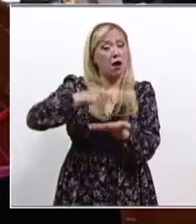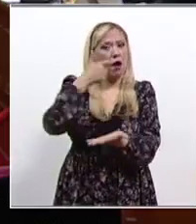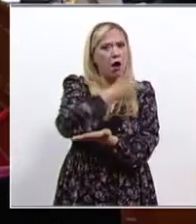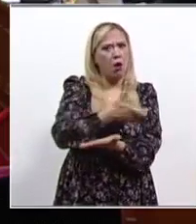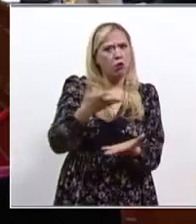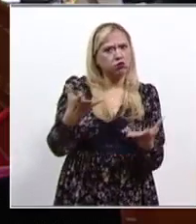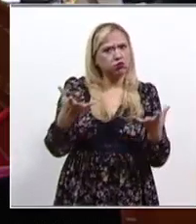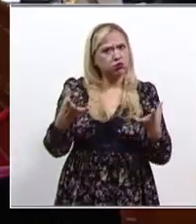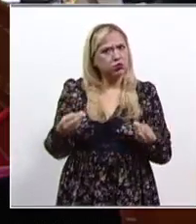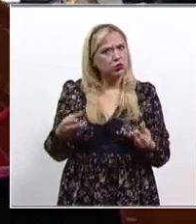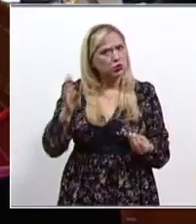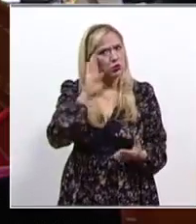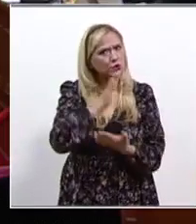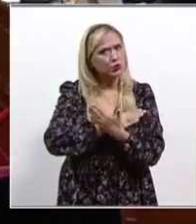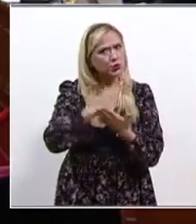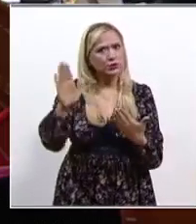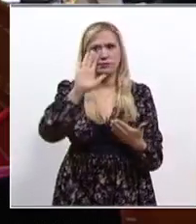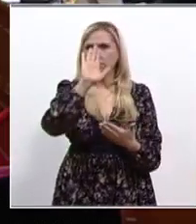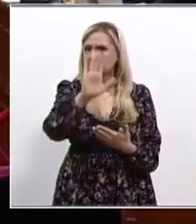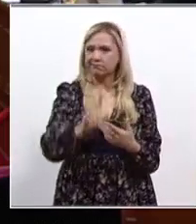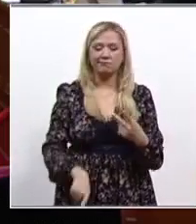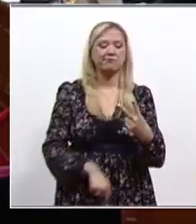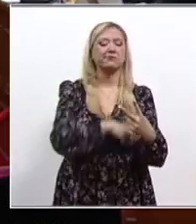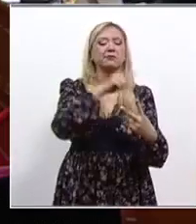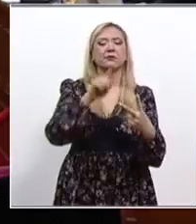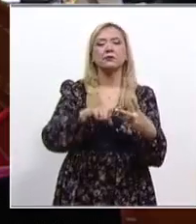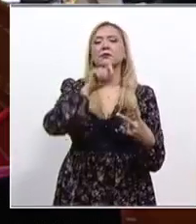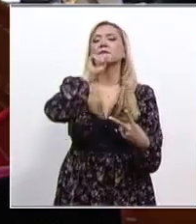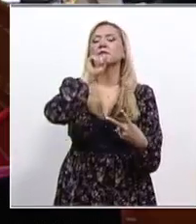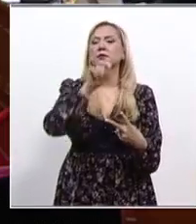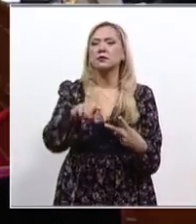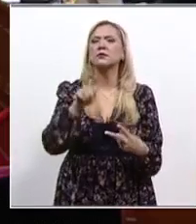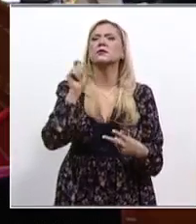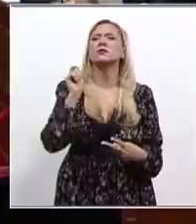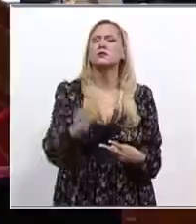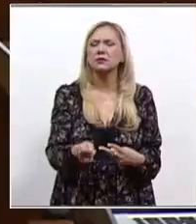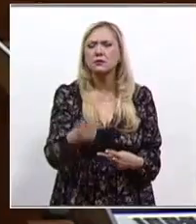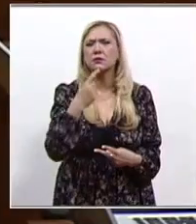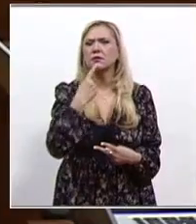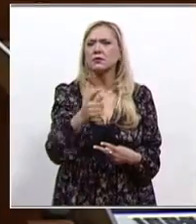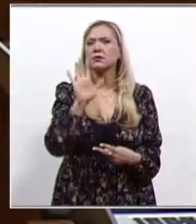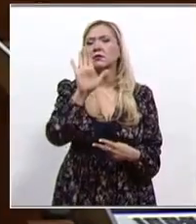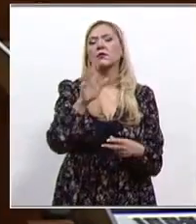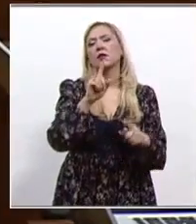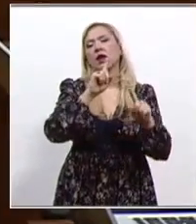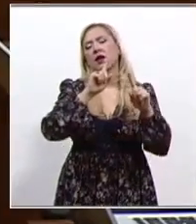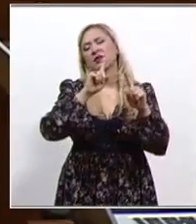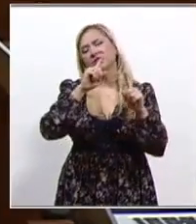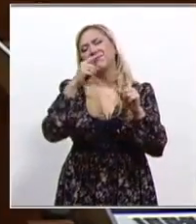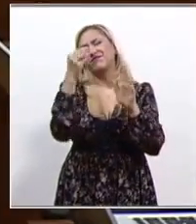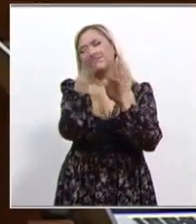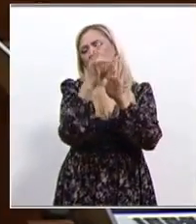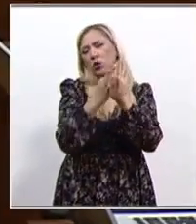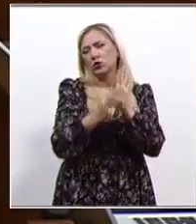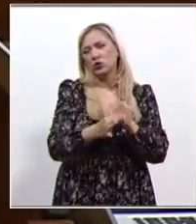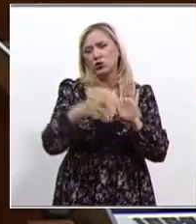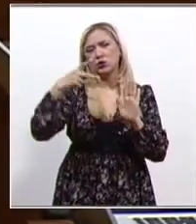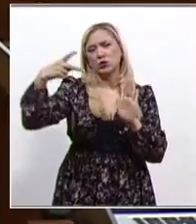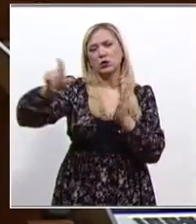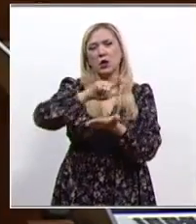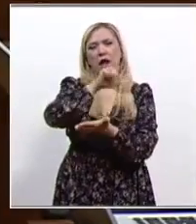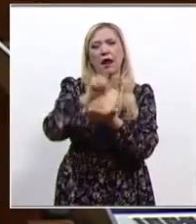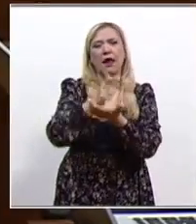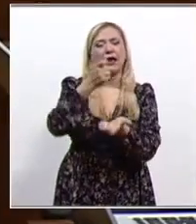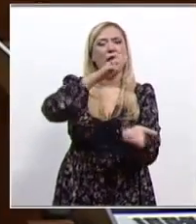la segunda y tercera acción de inconstitucionalidad, declaró inválidas diversas disposiciones de leyes de ingresos